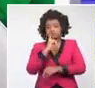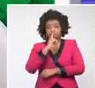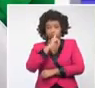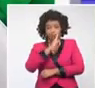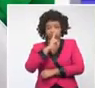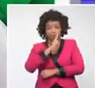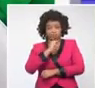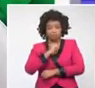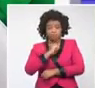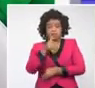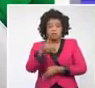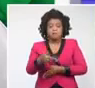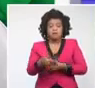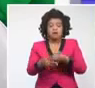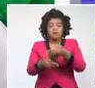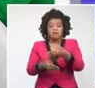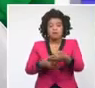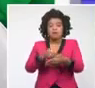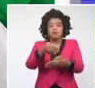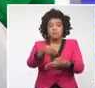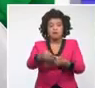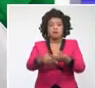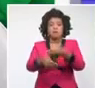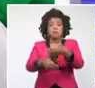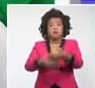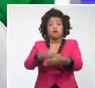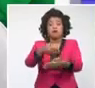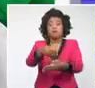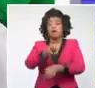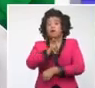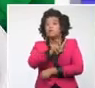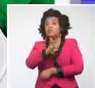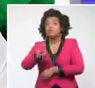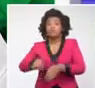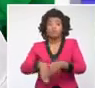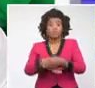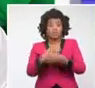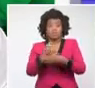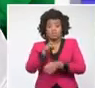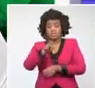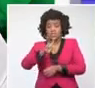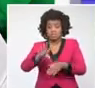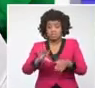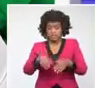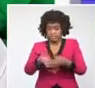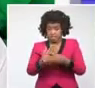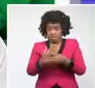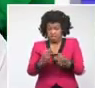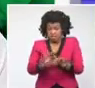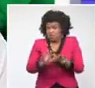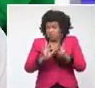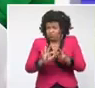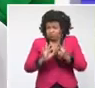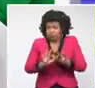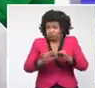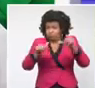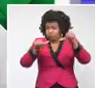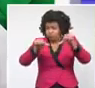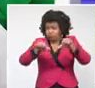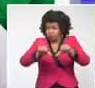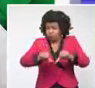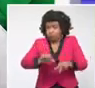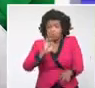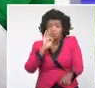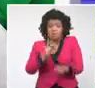una estadía hospitalaria prolongada, 22 días, 13 de ellos en terapia intensiva, fue presentando un grupo